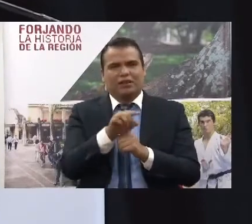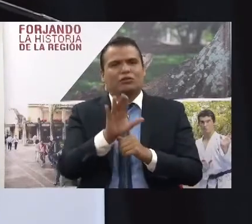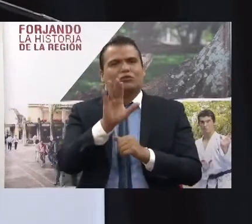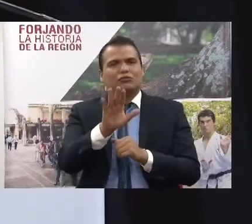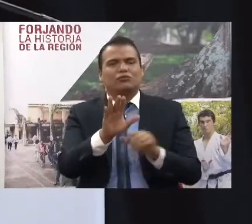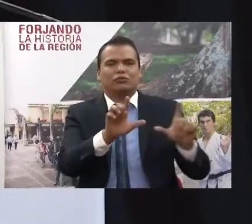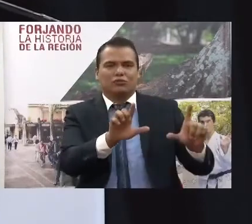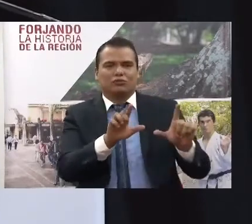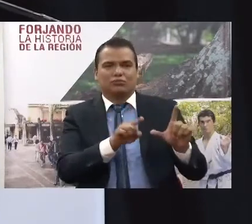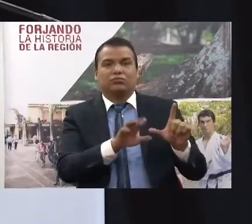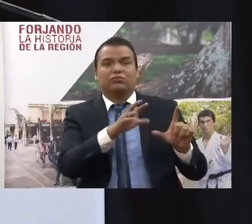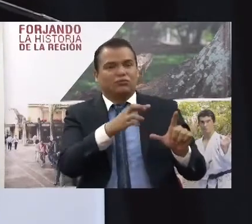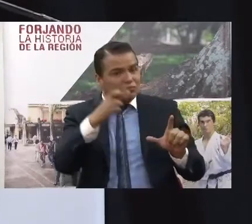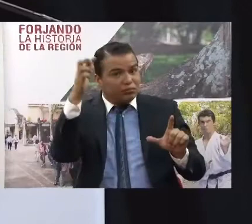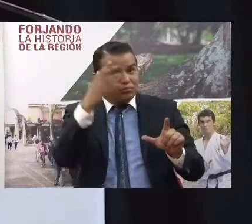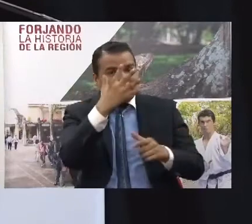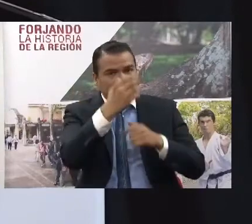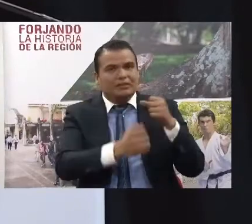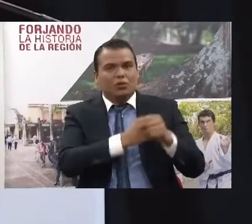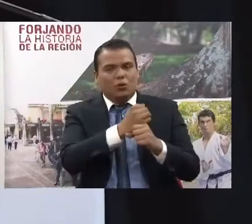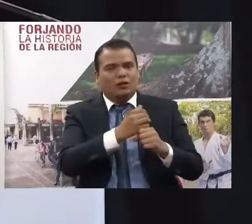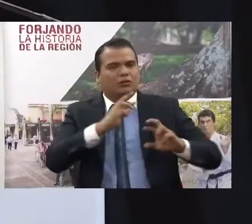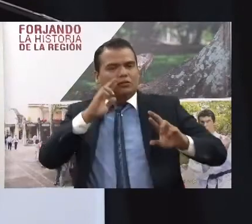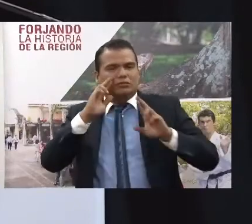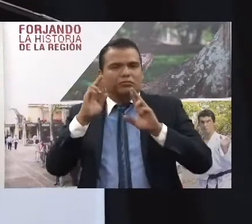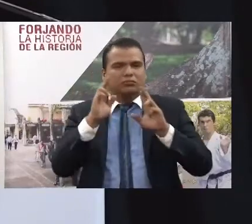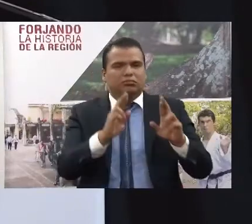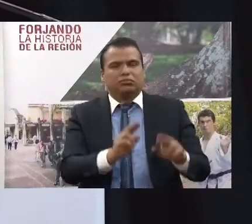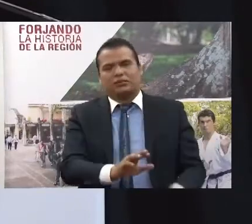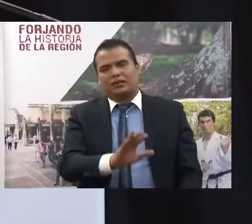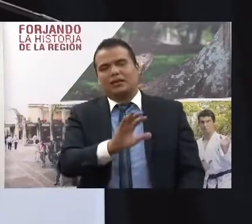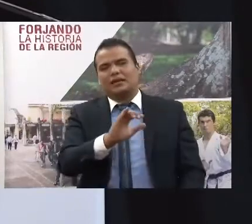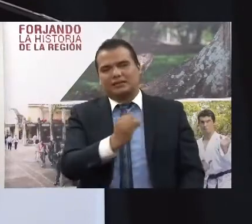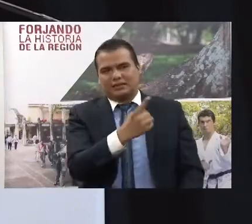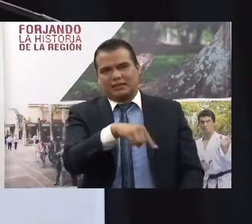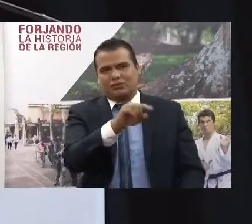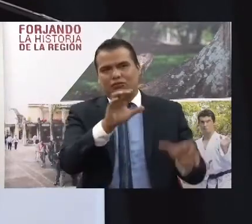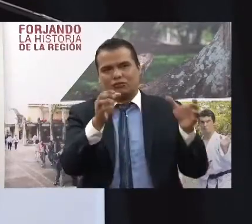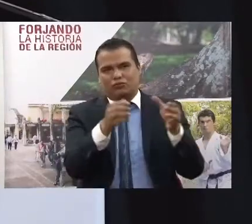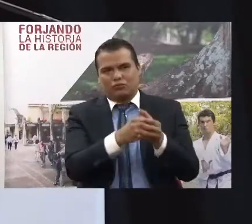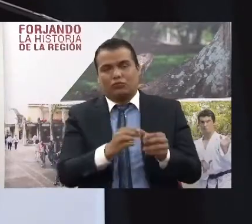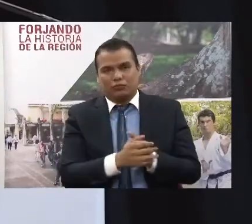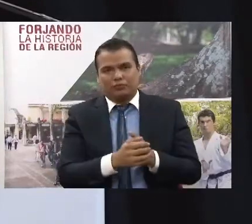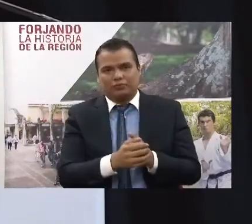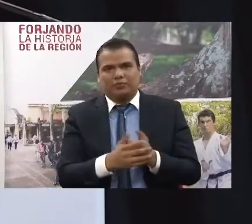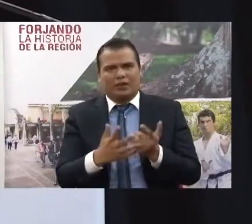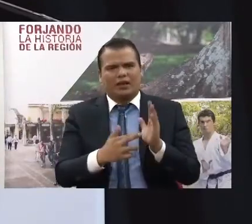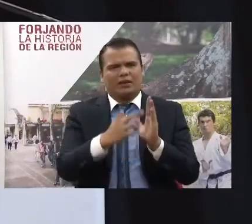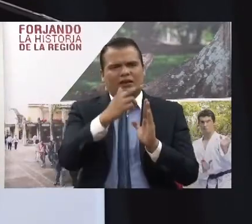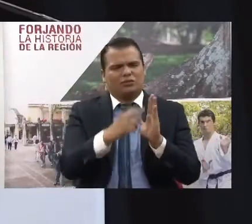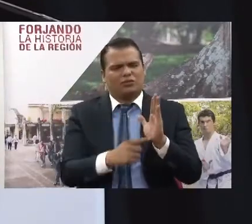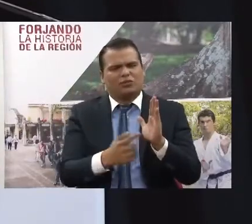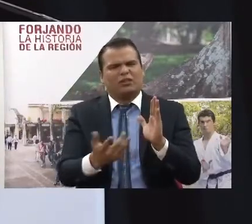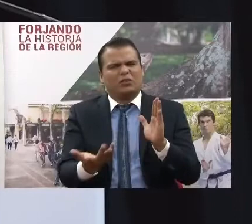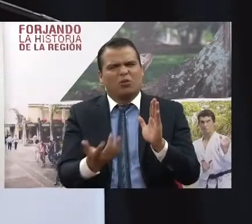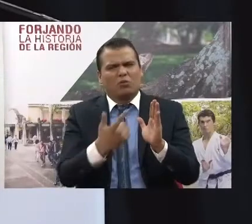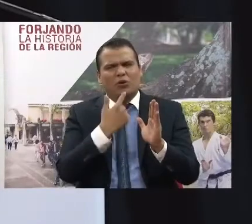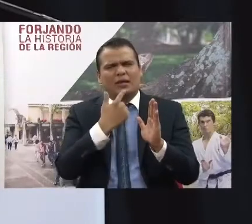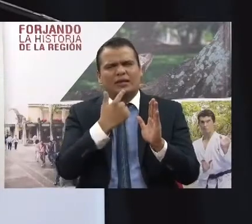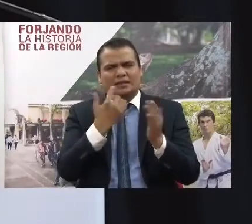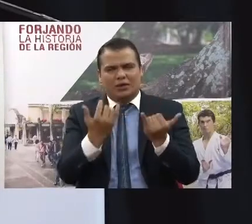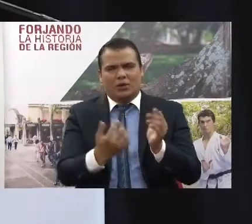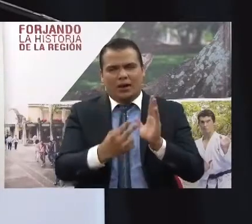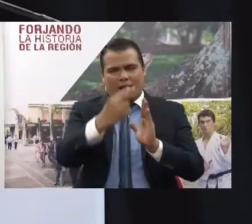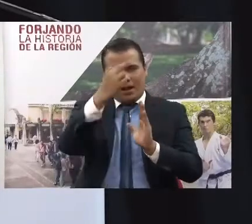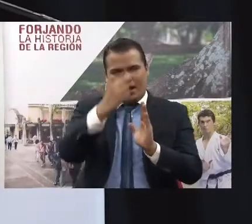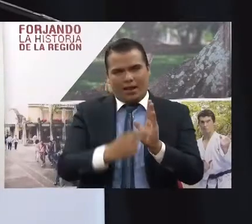de pregrado. A continuación, se lee el resumen de la resolución y acto seguido iremos